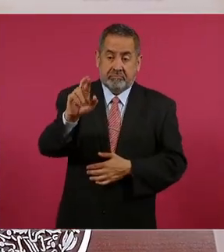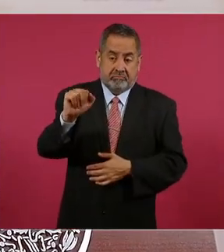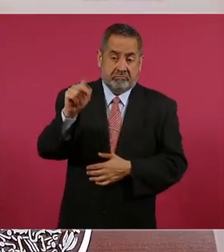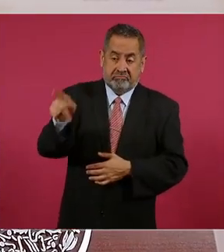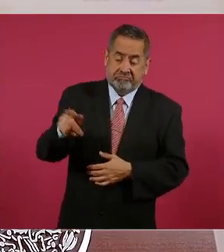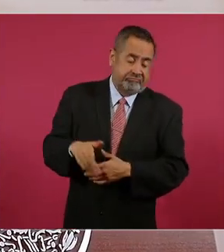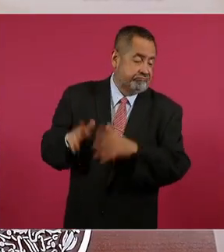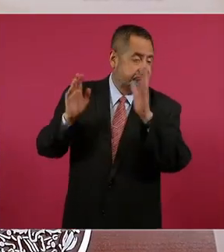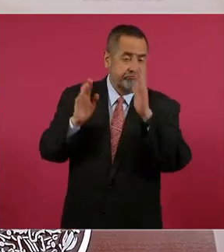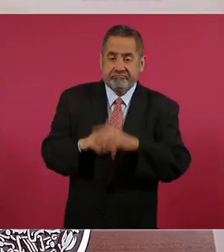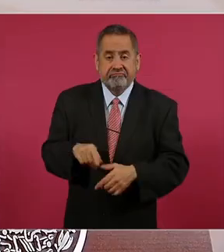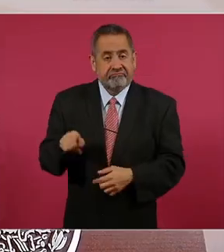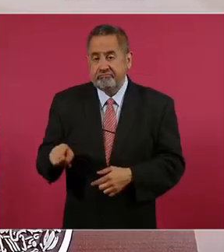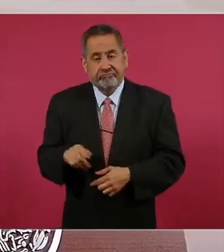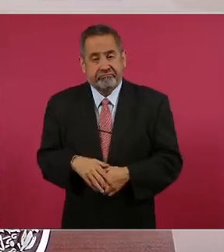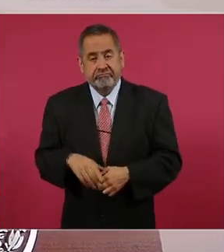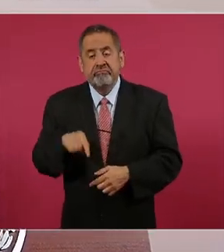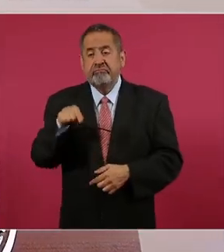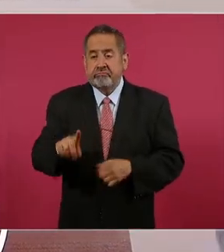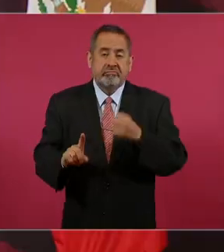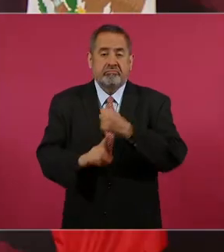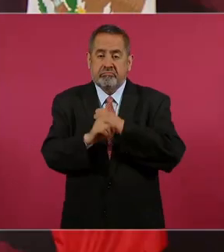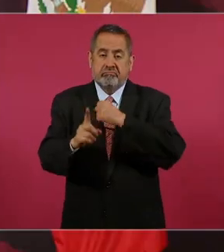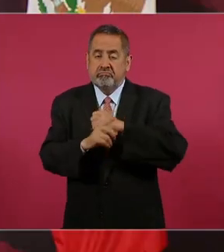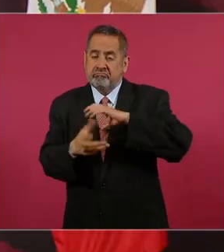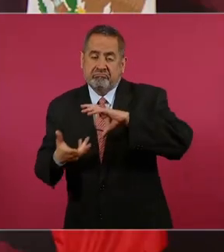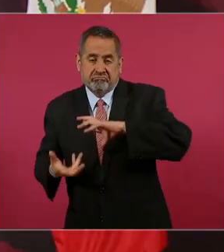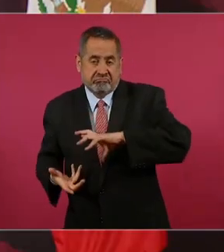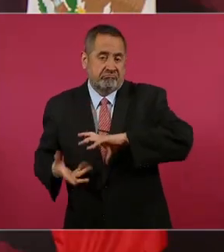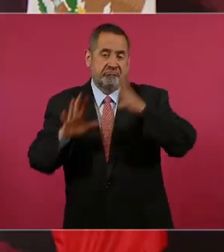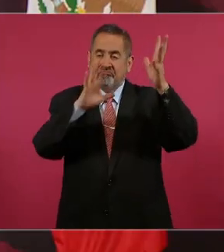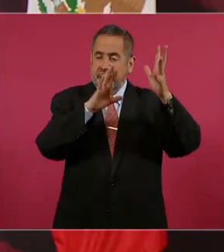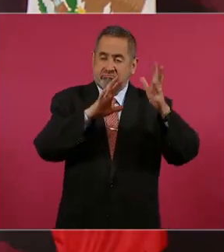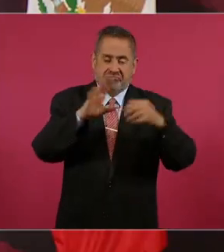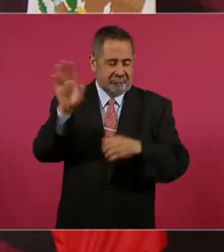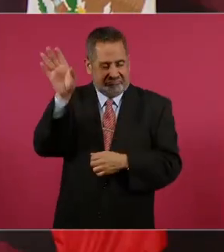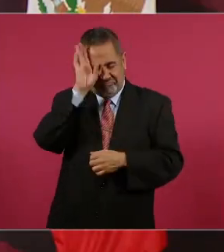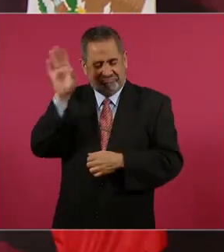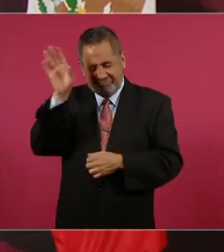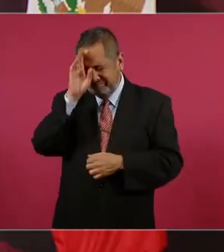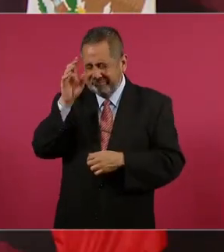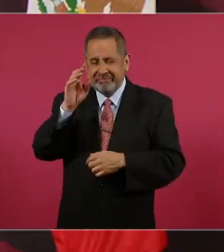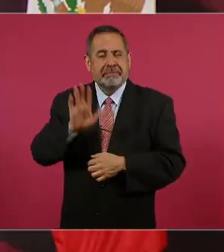iba a haber un huracán categoría 5.